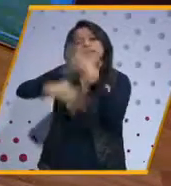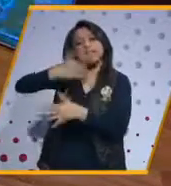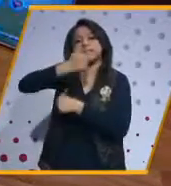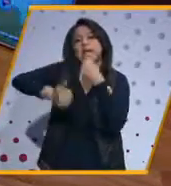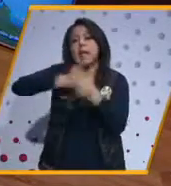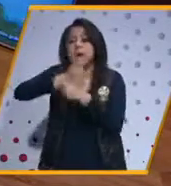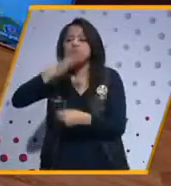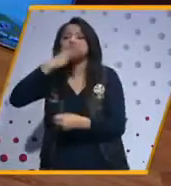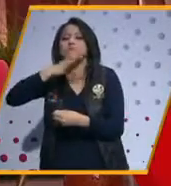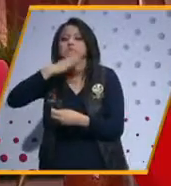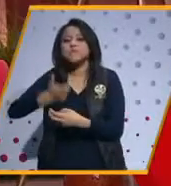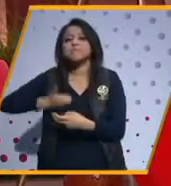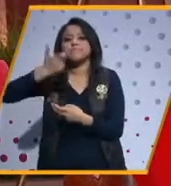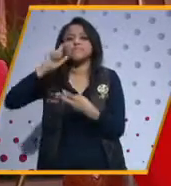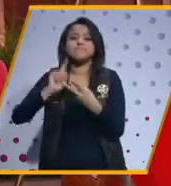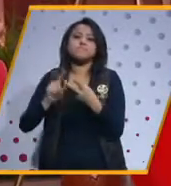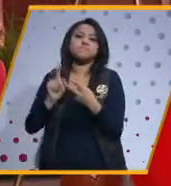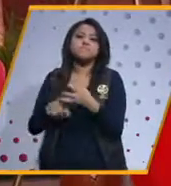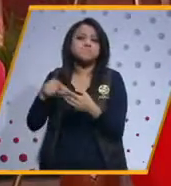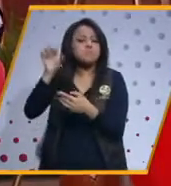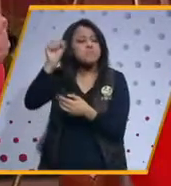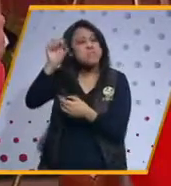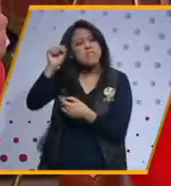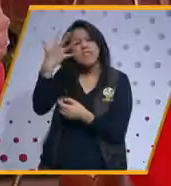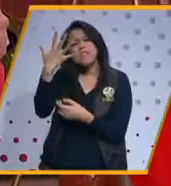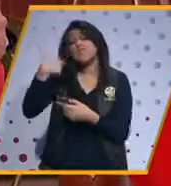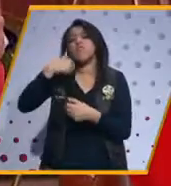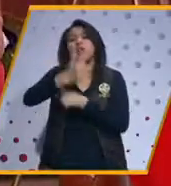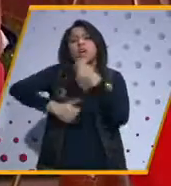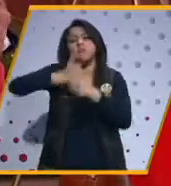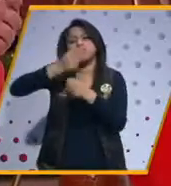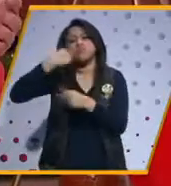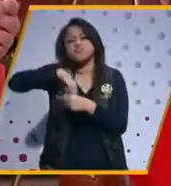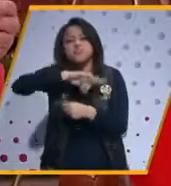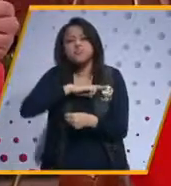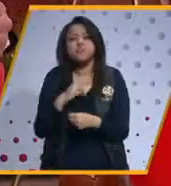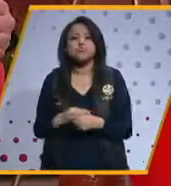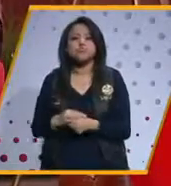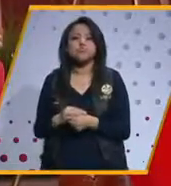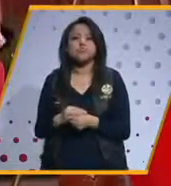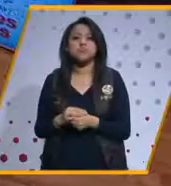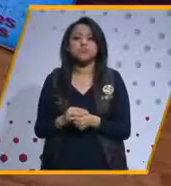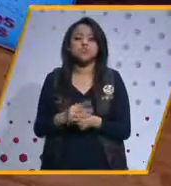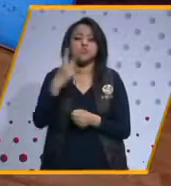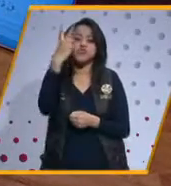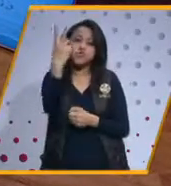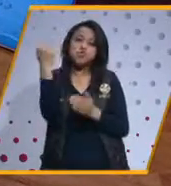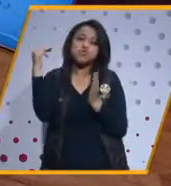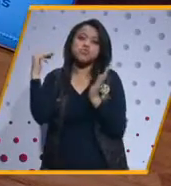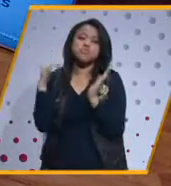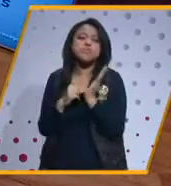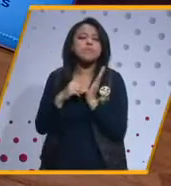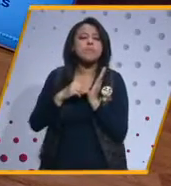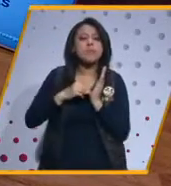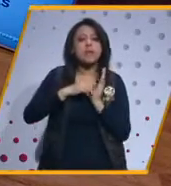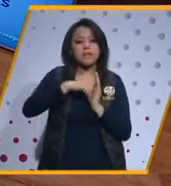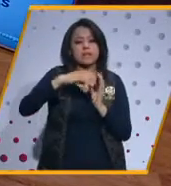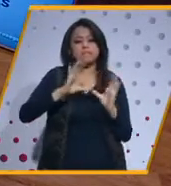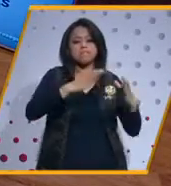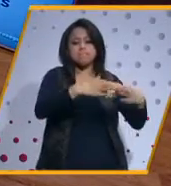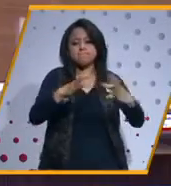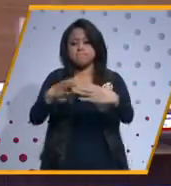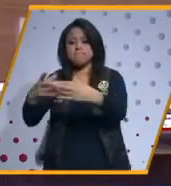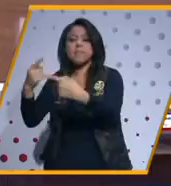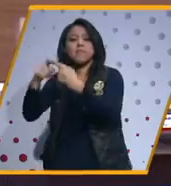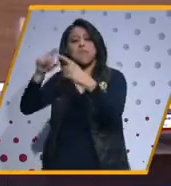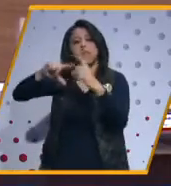hijos. Y es un modelo que tiene 65 años aquí, Jorge. 2,000 sucursales. Más de 2,000 sucursales en toda la República. En todos